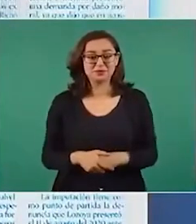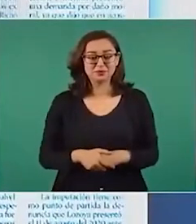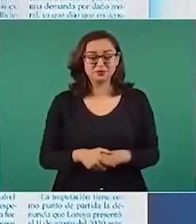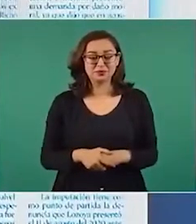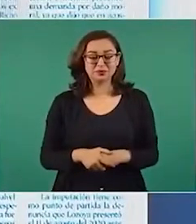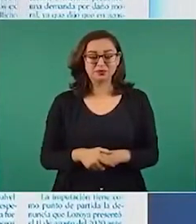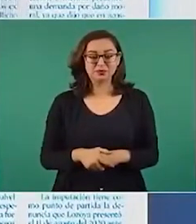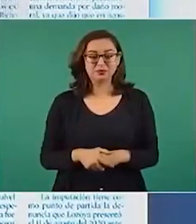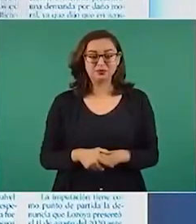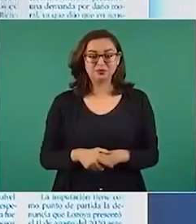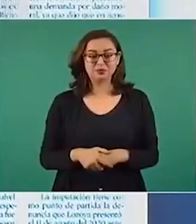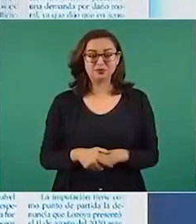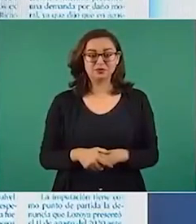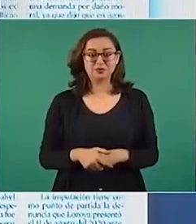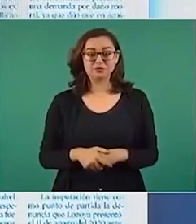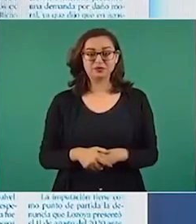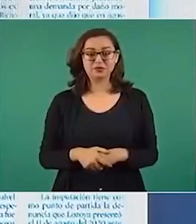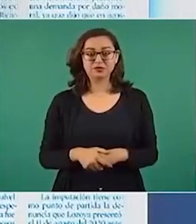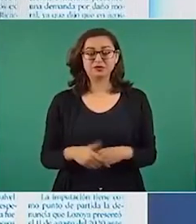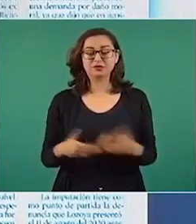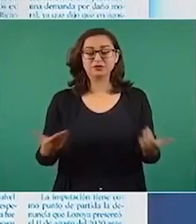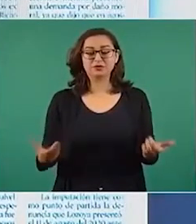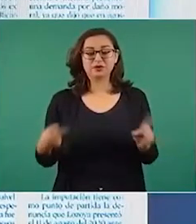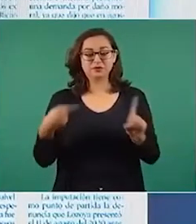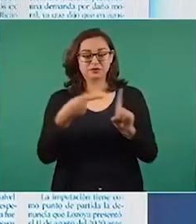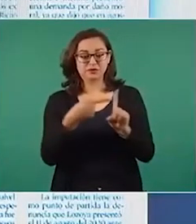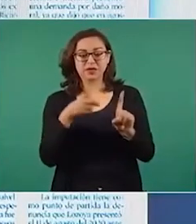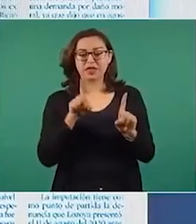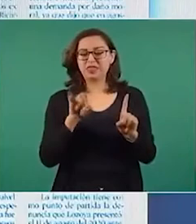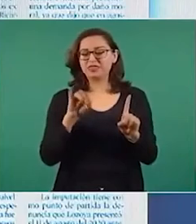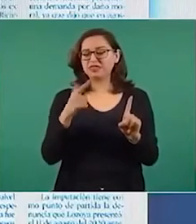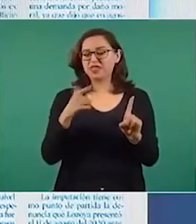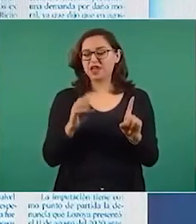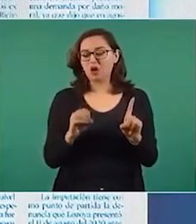A Diego le decían la ardilla